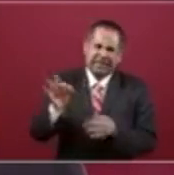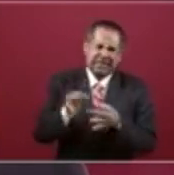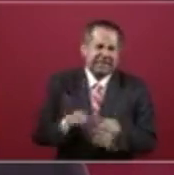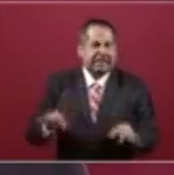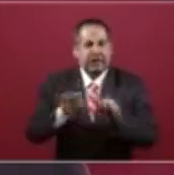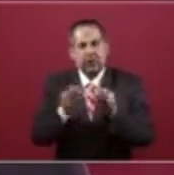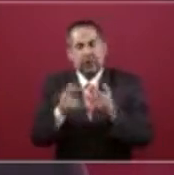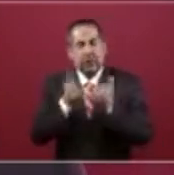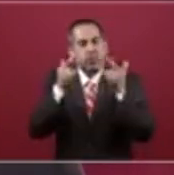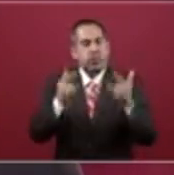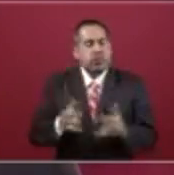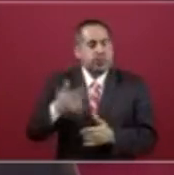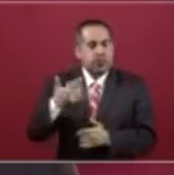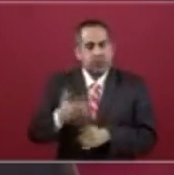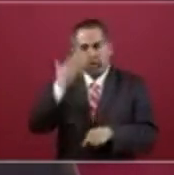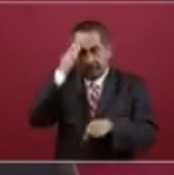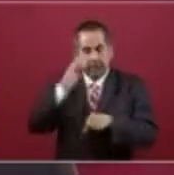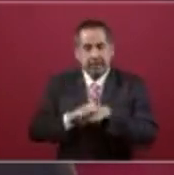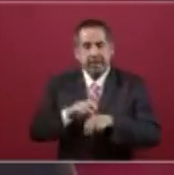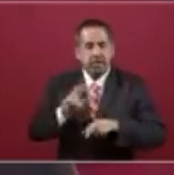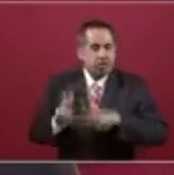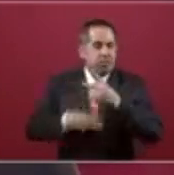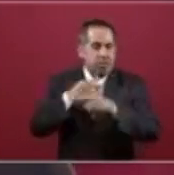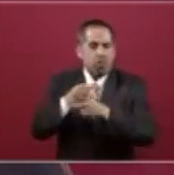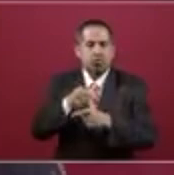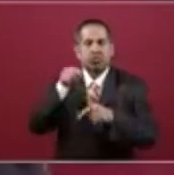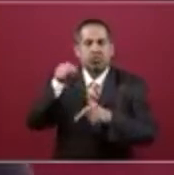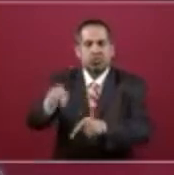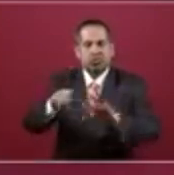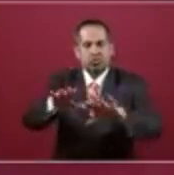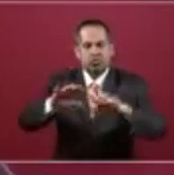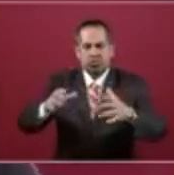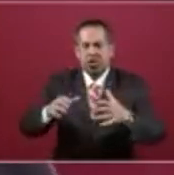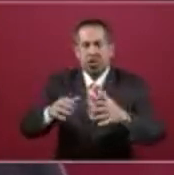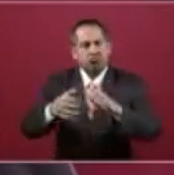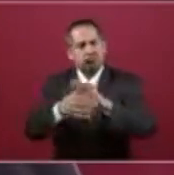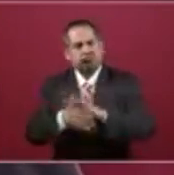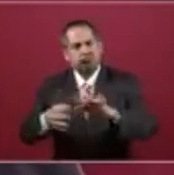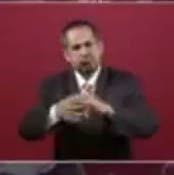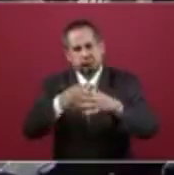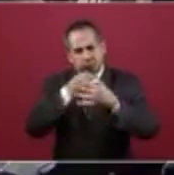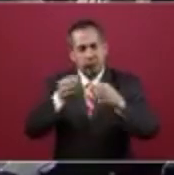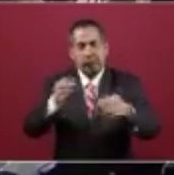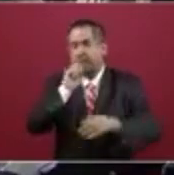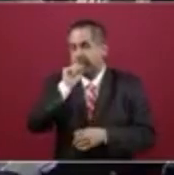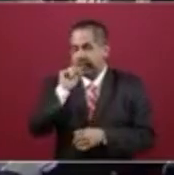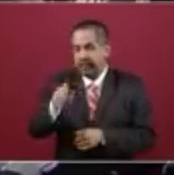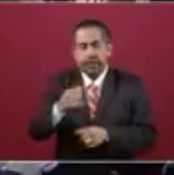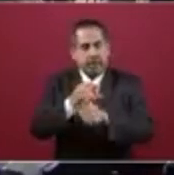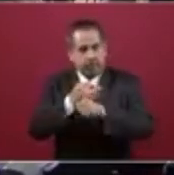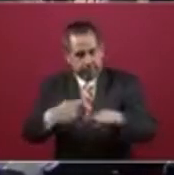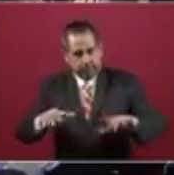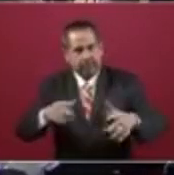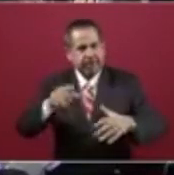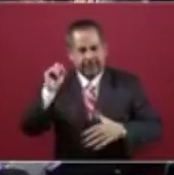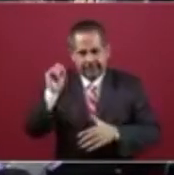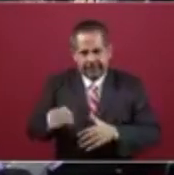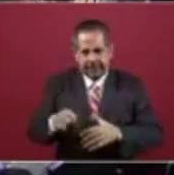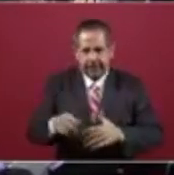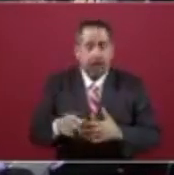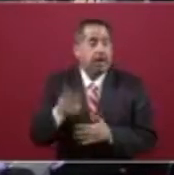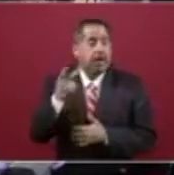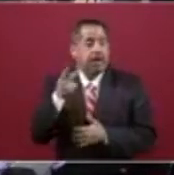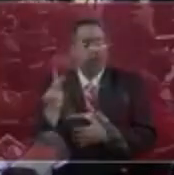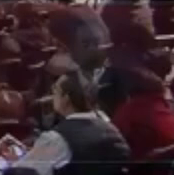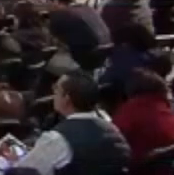histórica. Vamos a tener este acto, se va a dar también información,